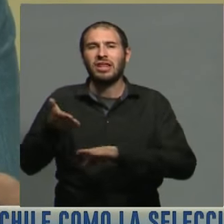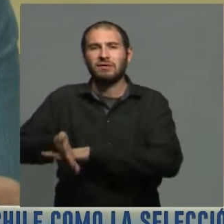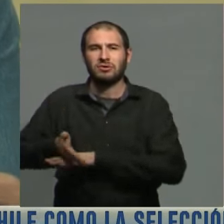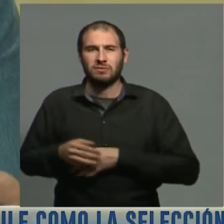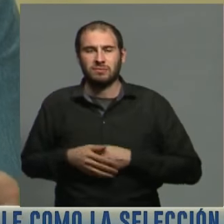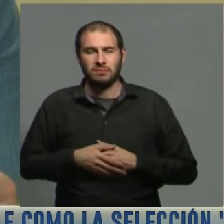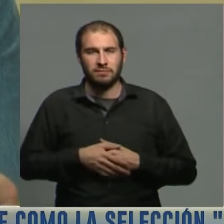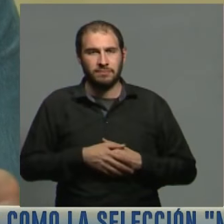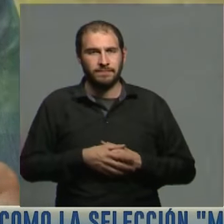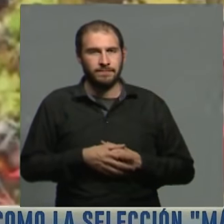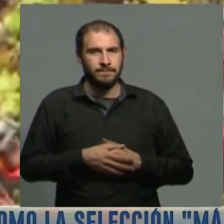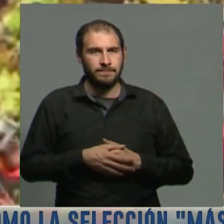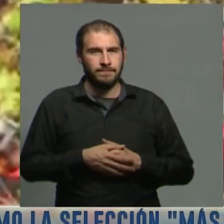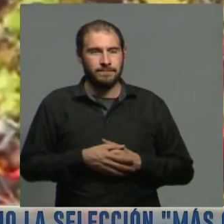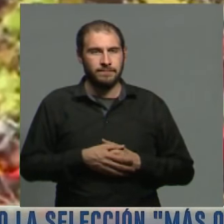intervención?